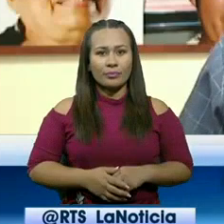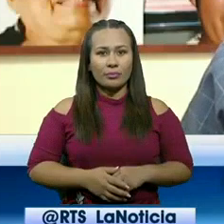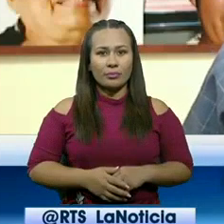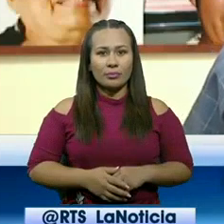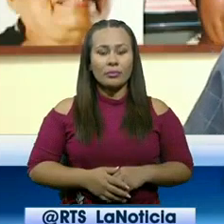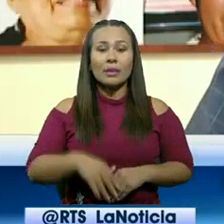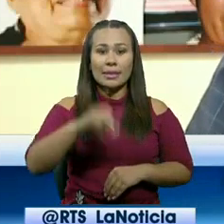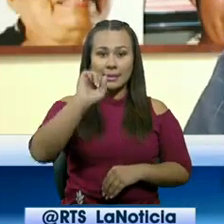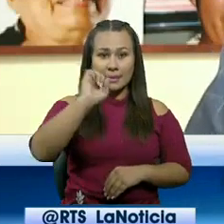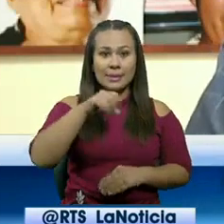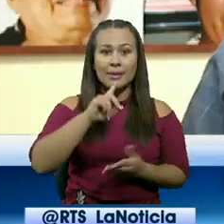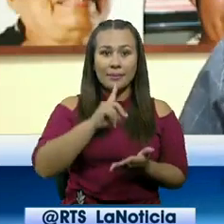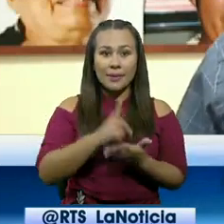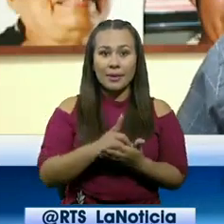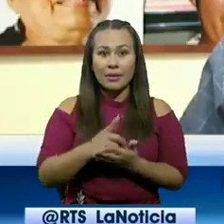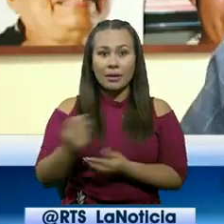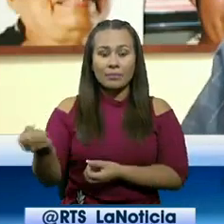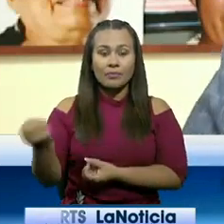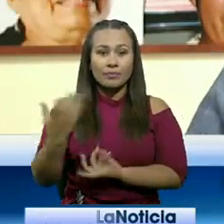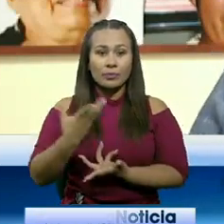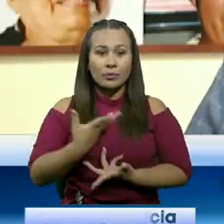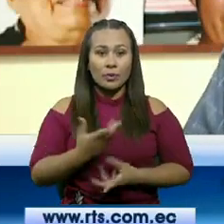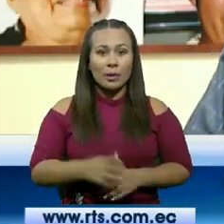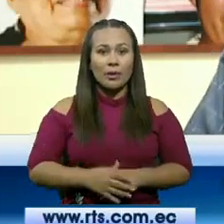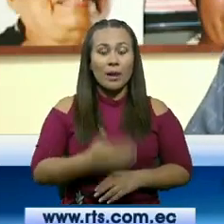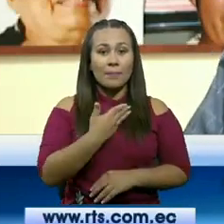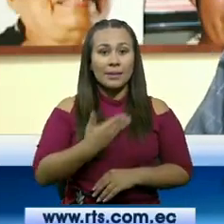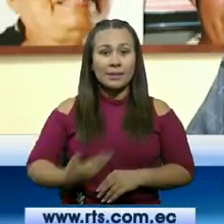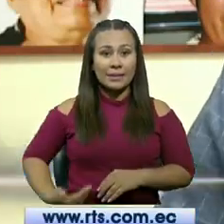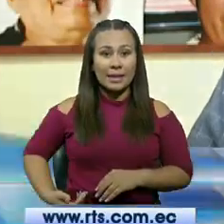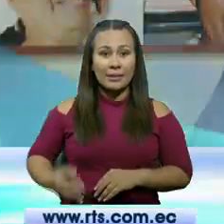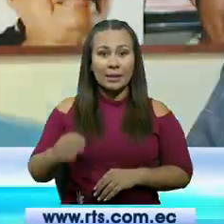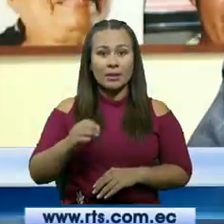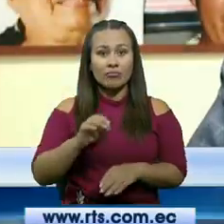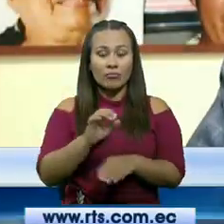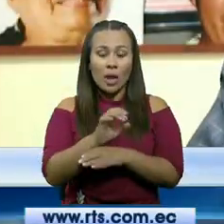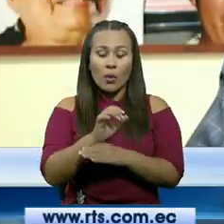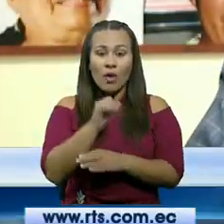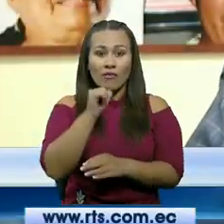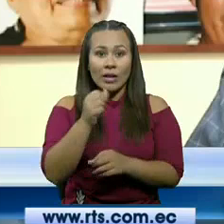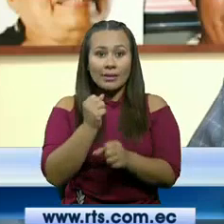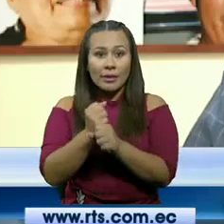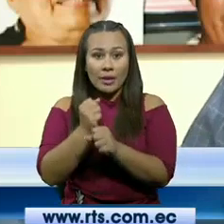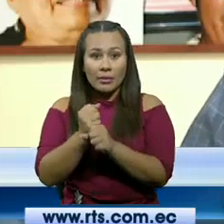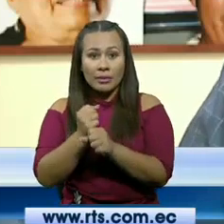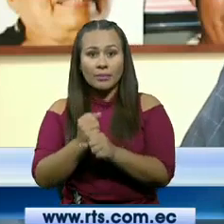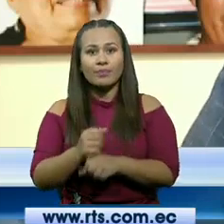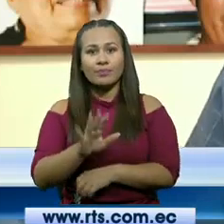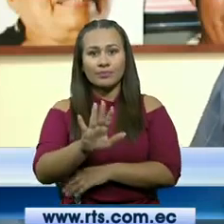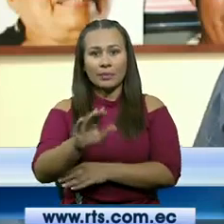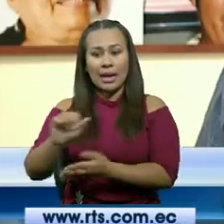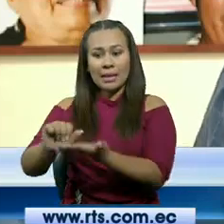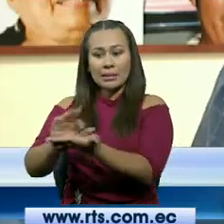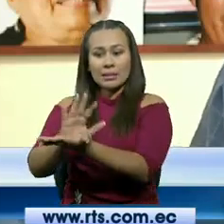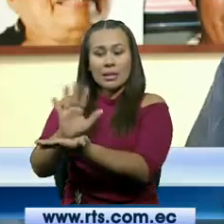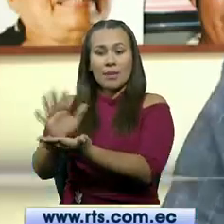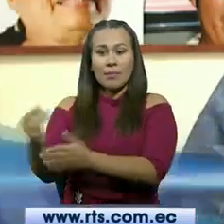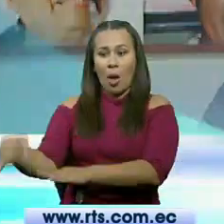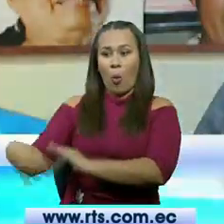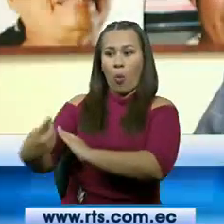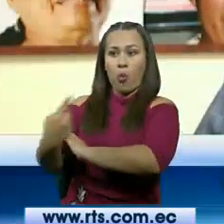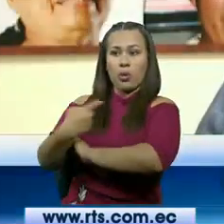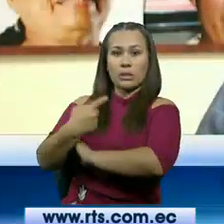es verdad lo que está planteando el presidente de la República, que no se ha cumplido con el trabajo, la Asamblea Nacional es nuestro juez